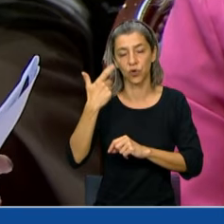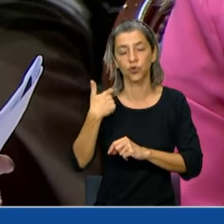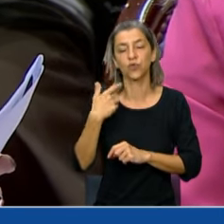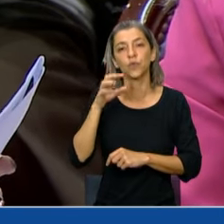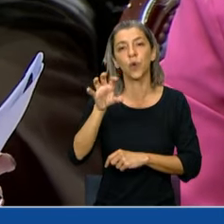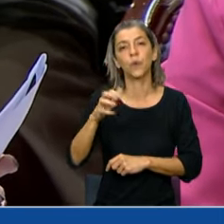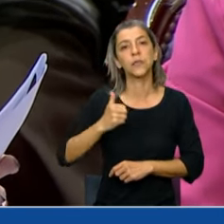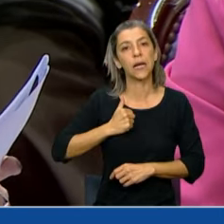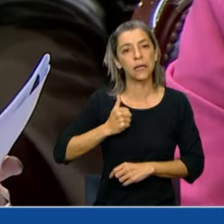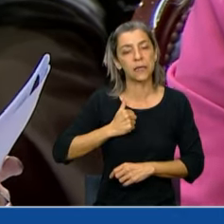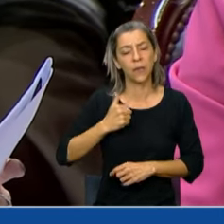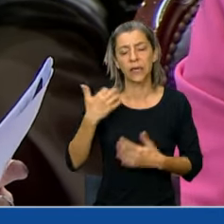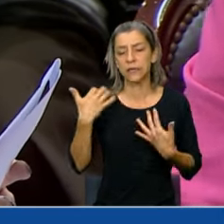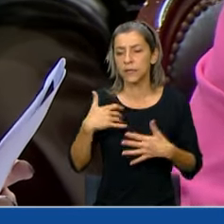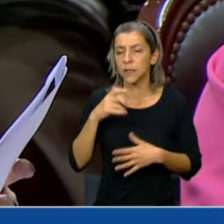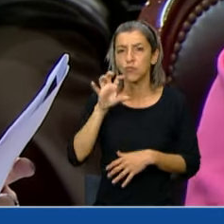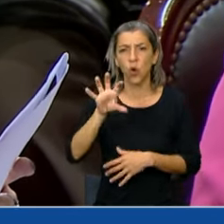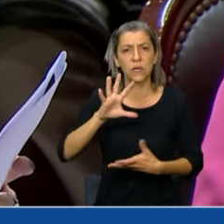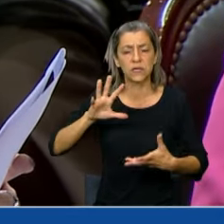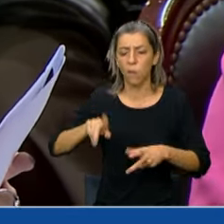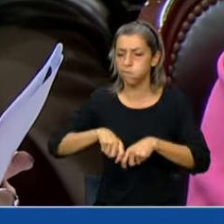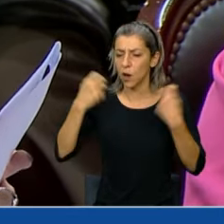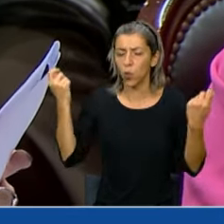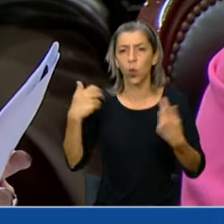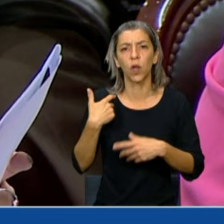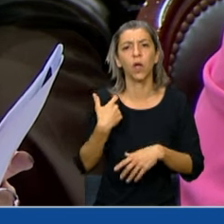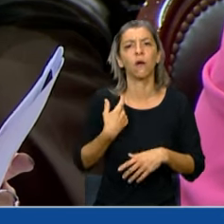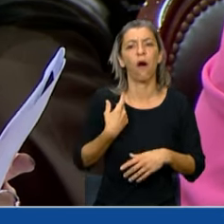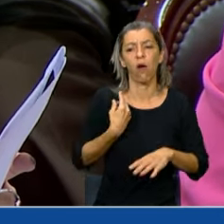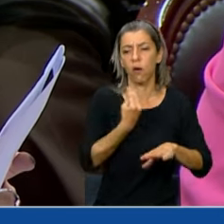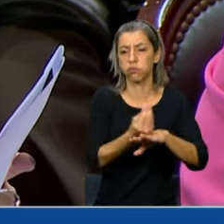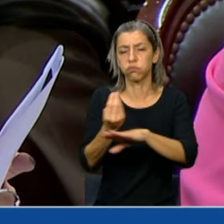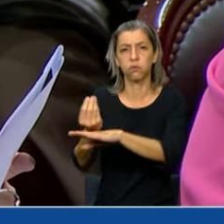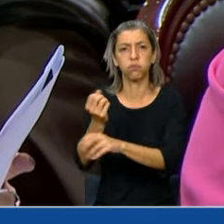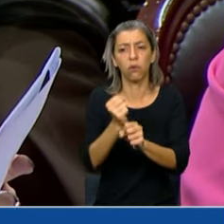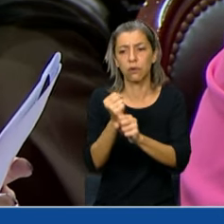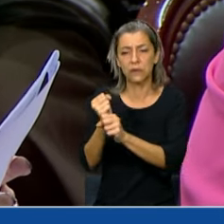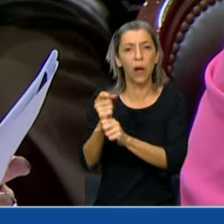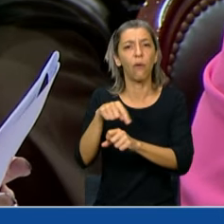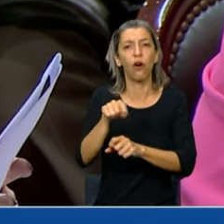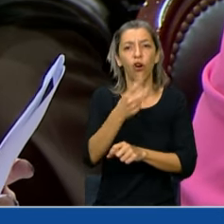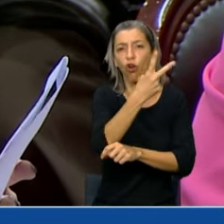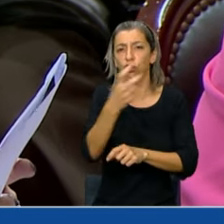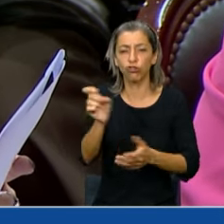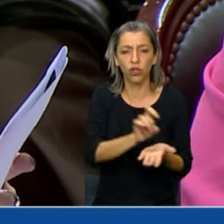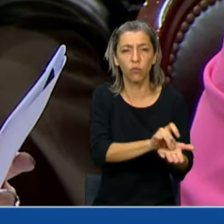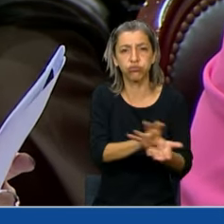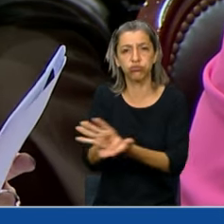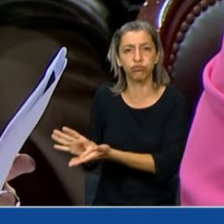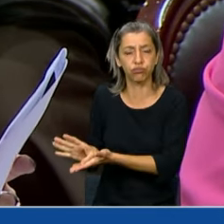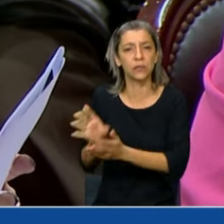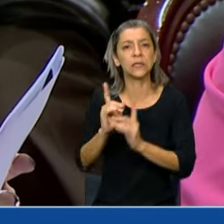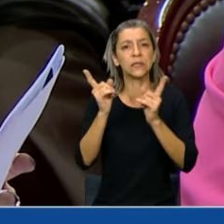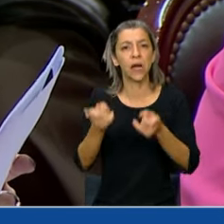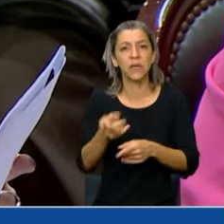provincia más perjudicada a los 200 despidos de en calzados catamarca se suma 50